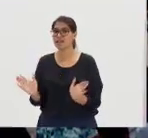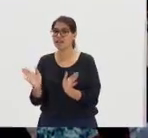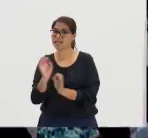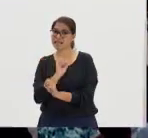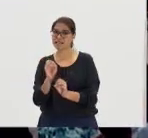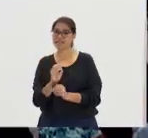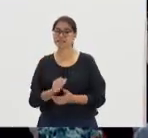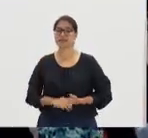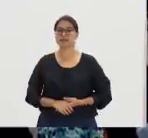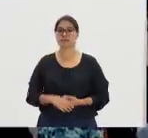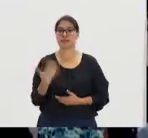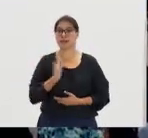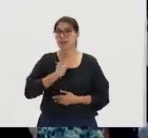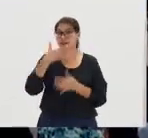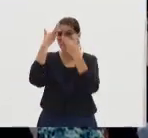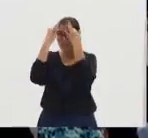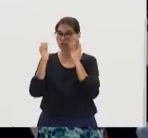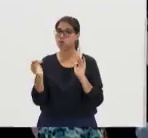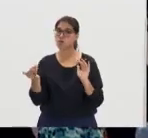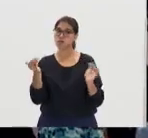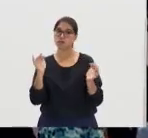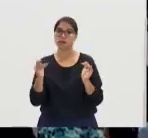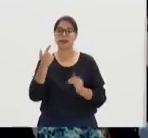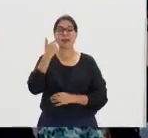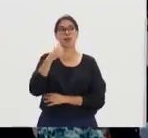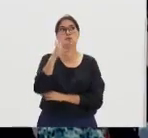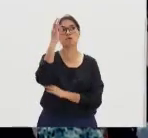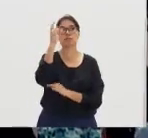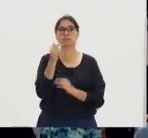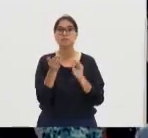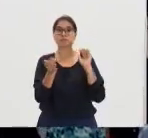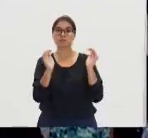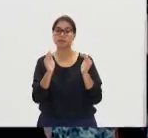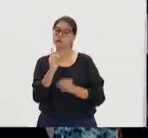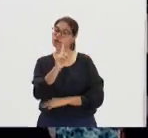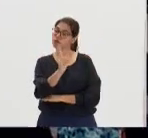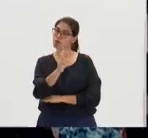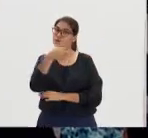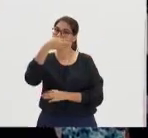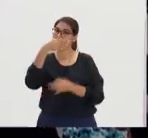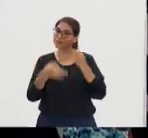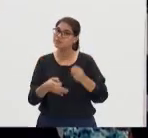es una decisión, que no me compare. Es que el pastor fue, no, es injusto, hablemos como es.